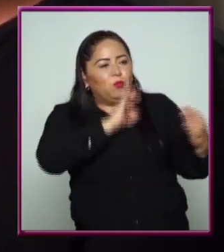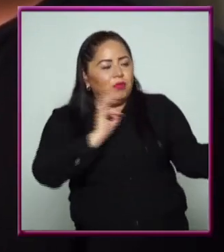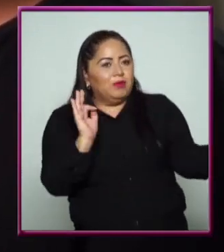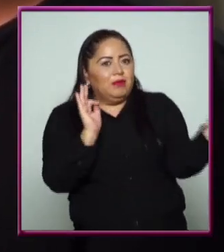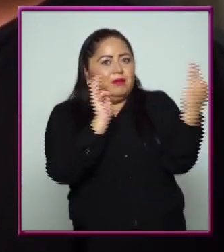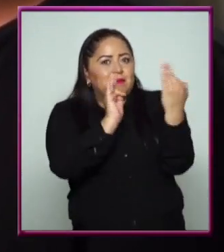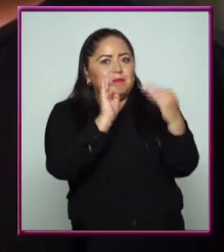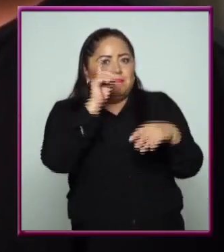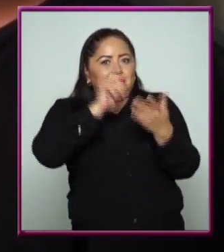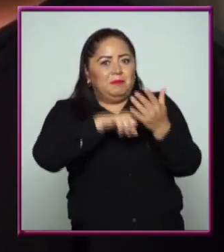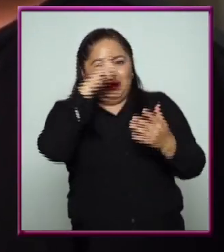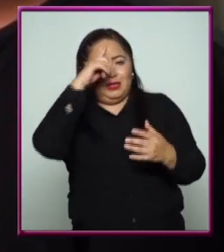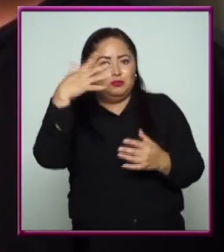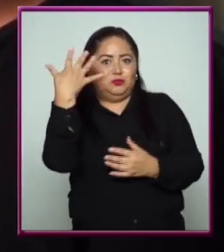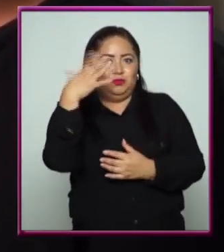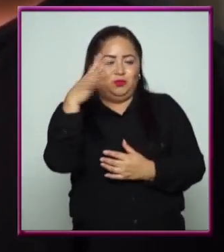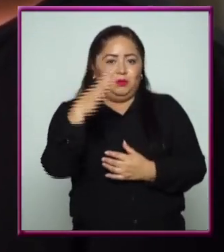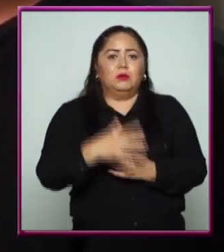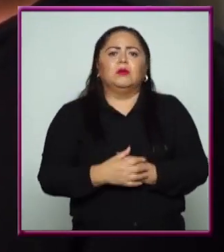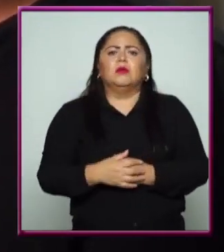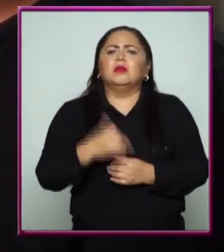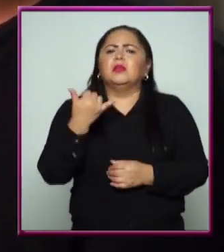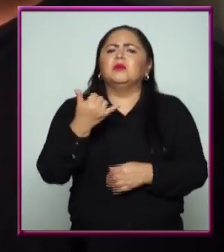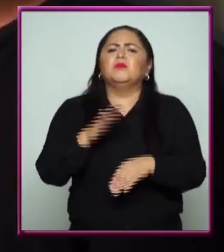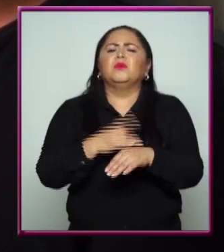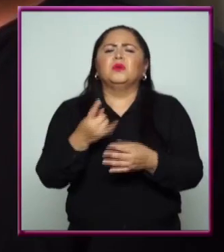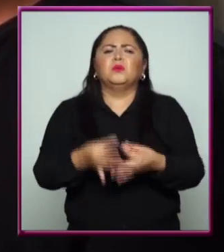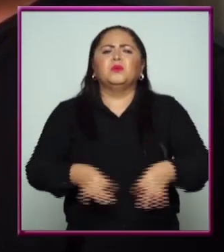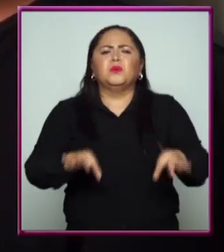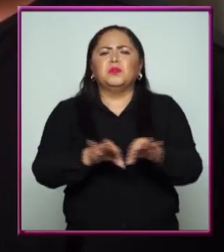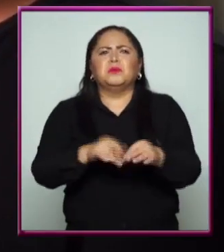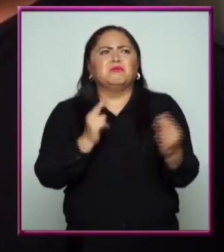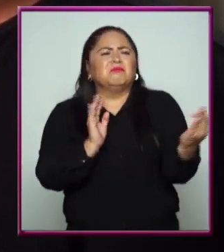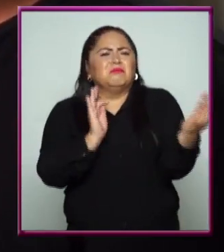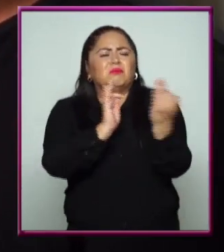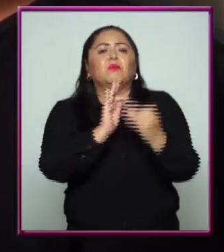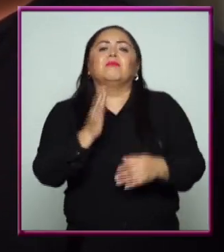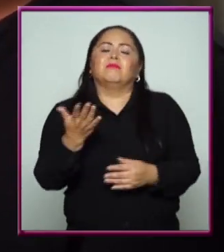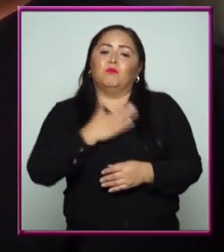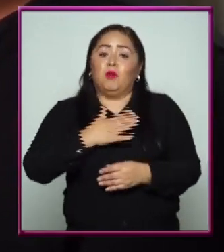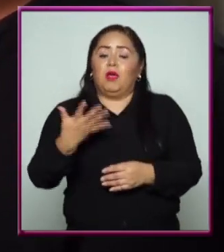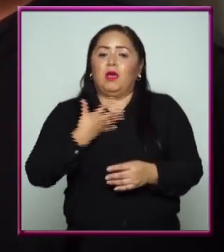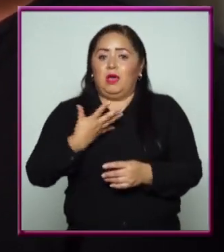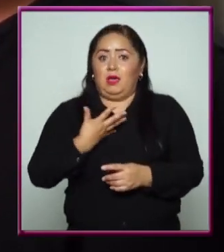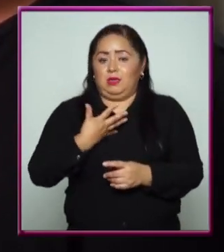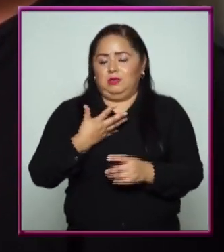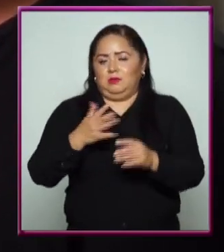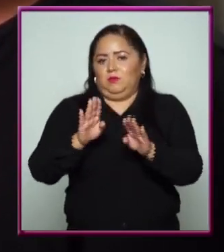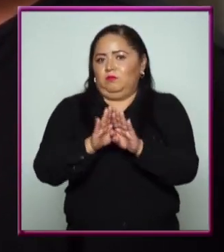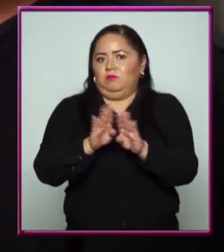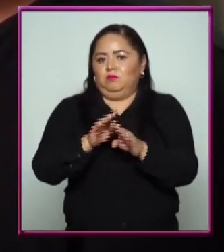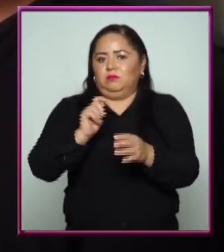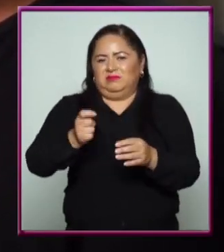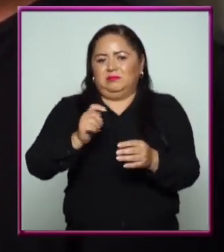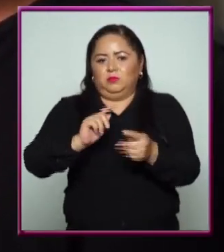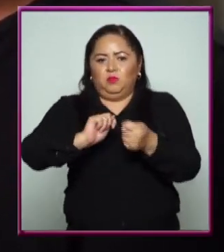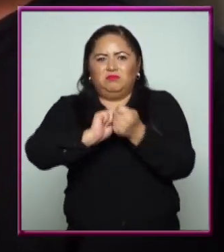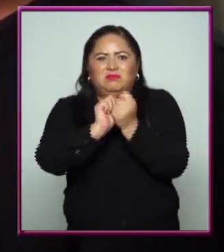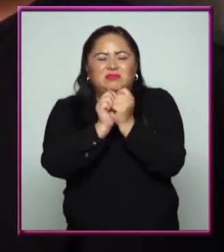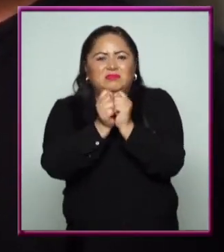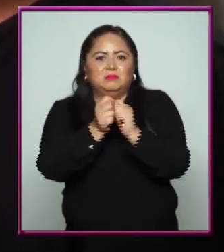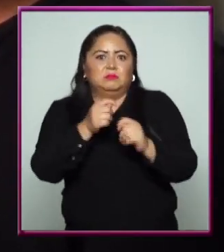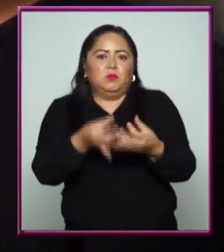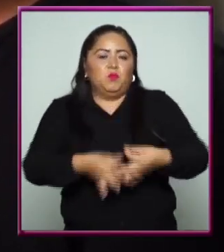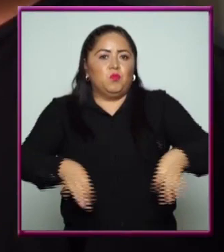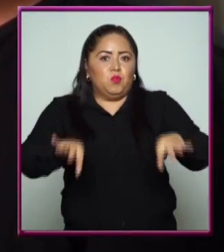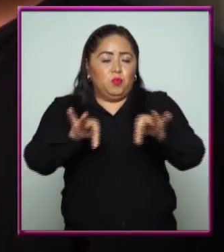acercara tanto al Sol. ¿Y por qué es tan importante acercarse? Bueno, hay una transición muy